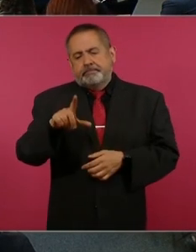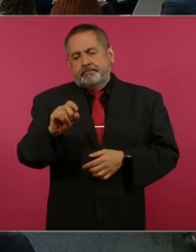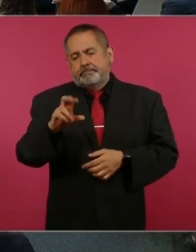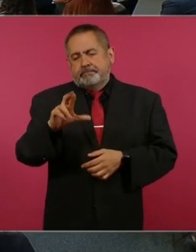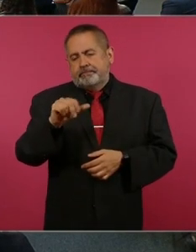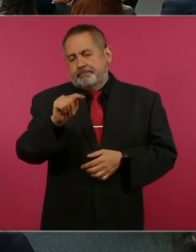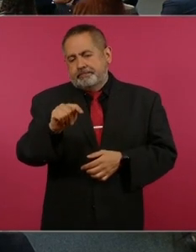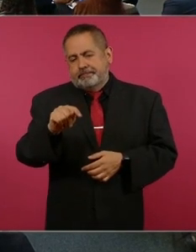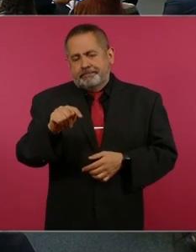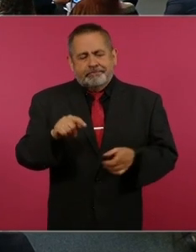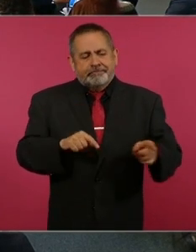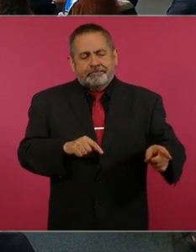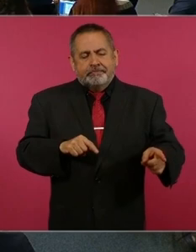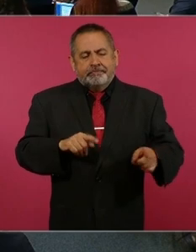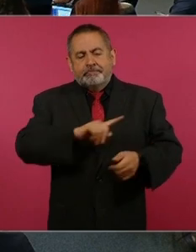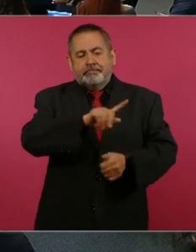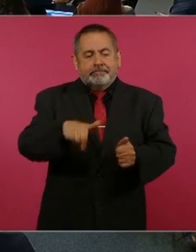Mola.